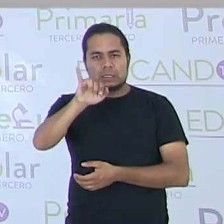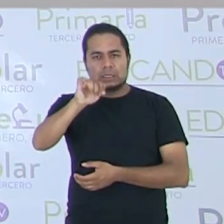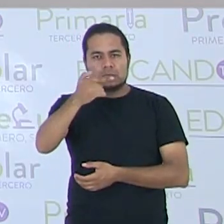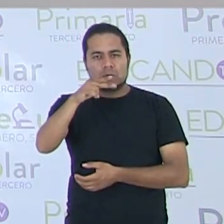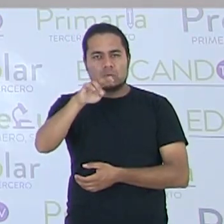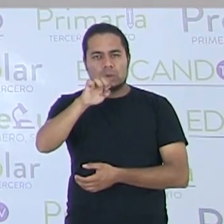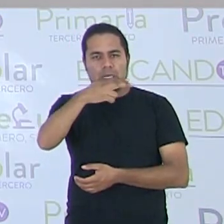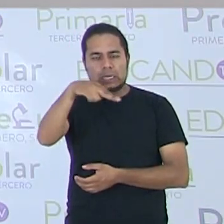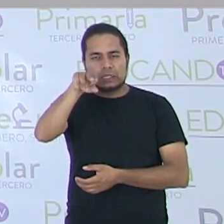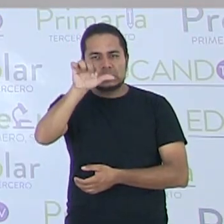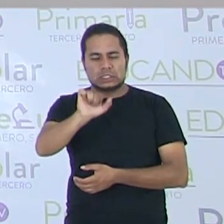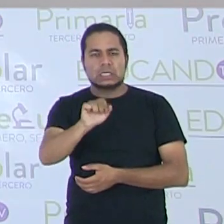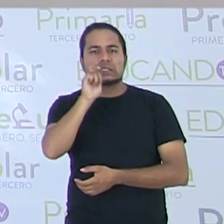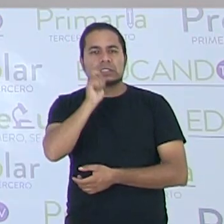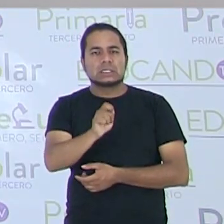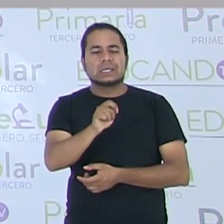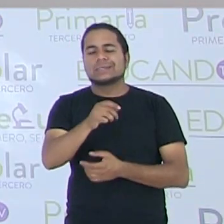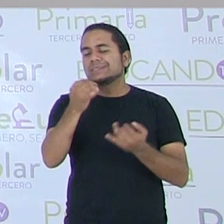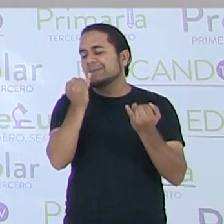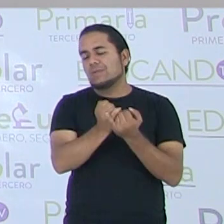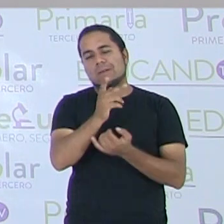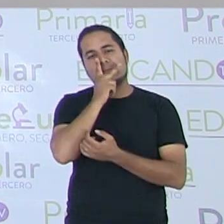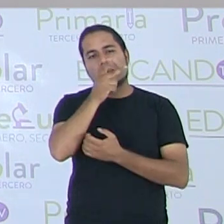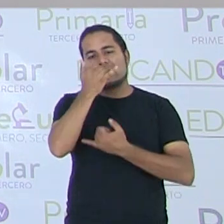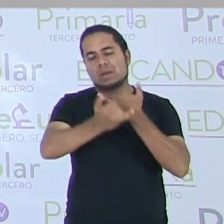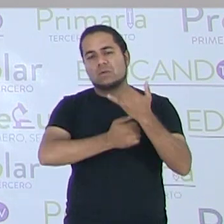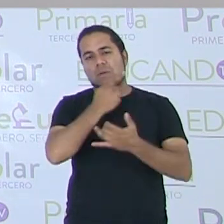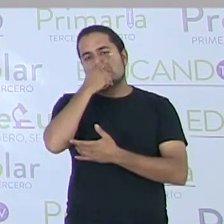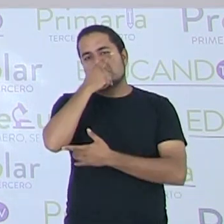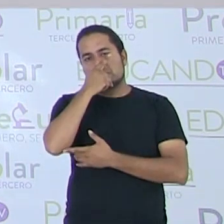también es una metáfora.